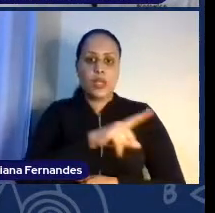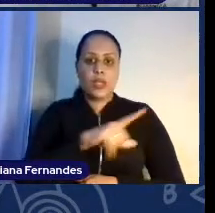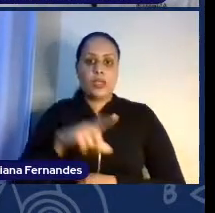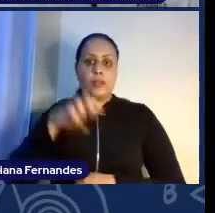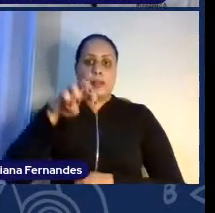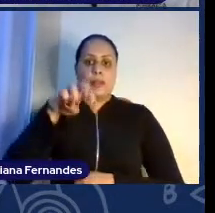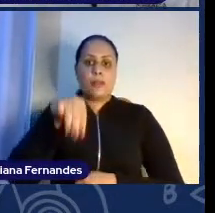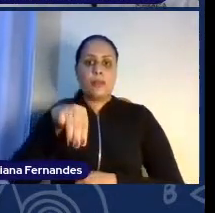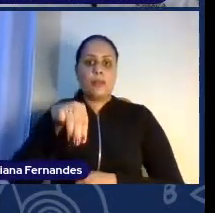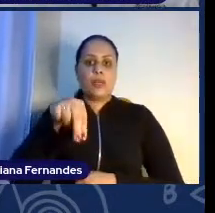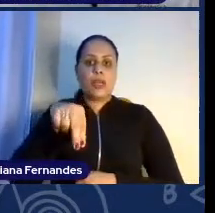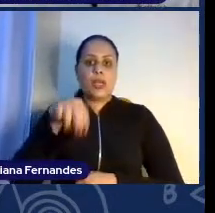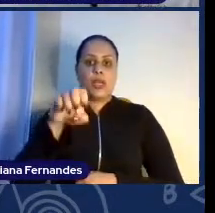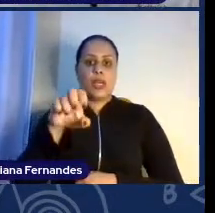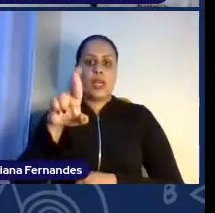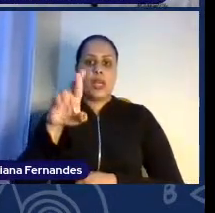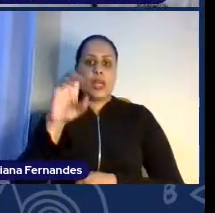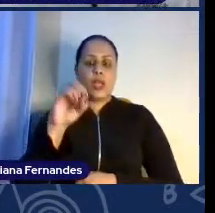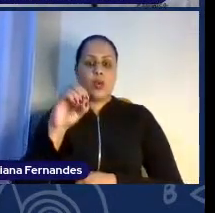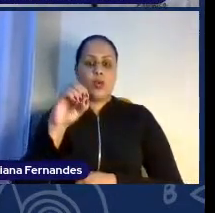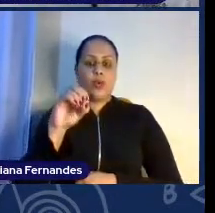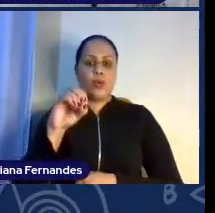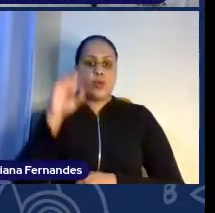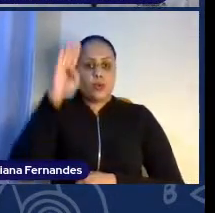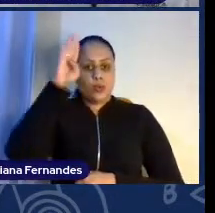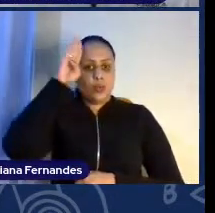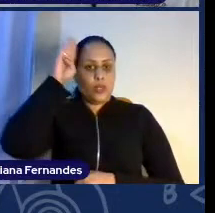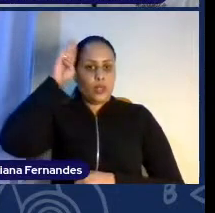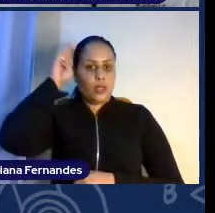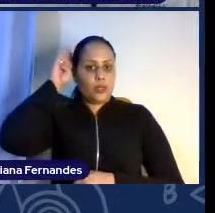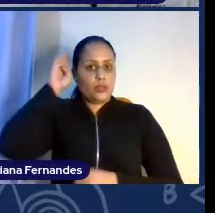presenta durante el